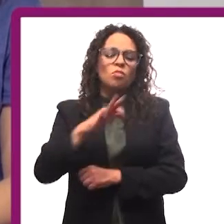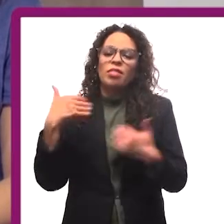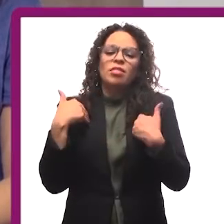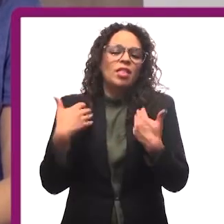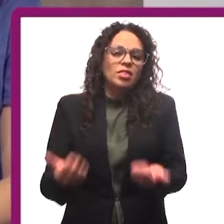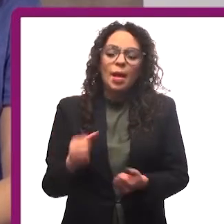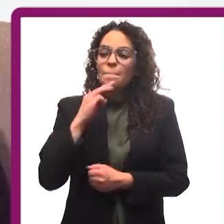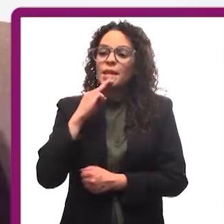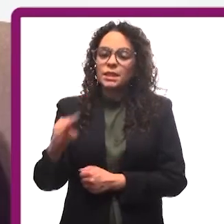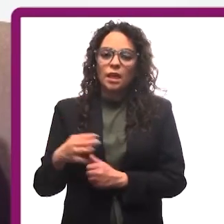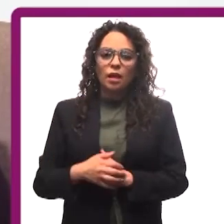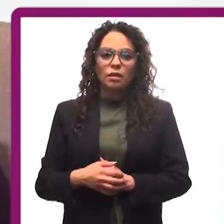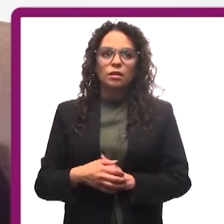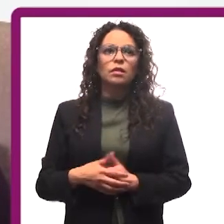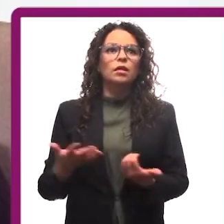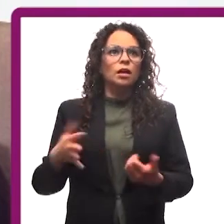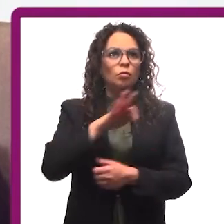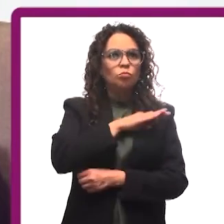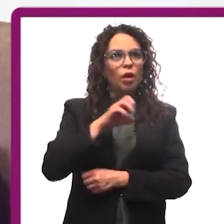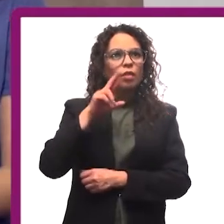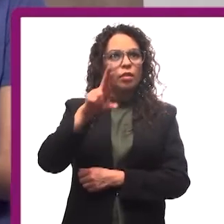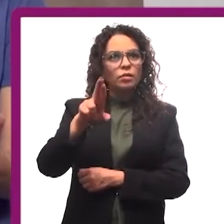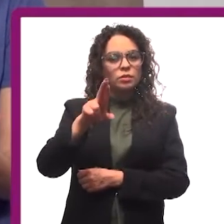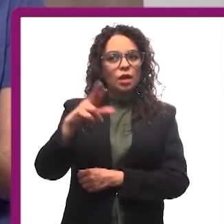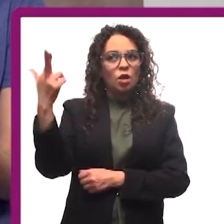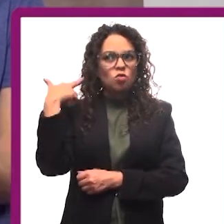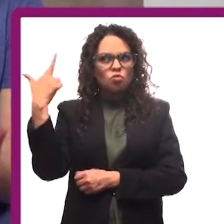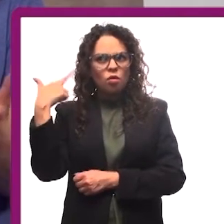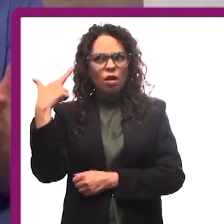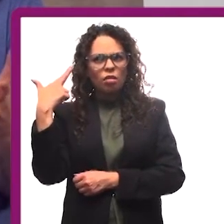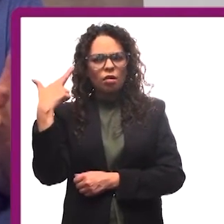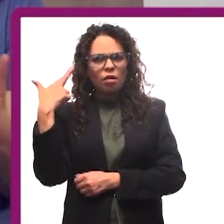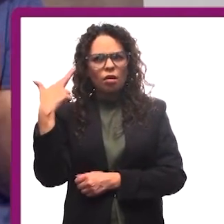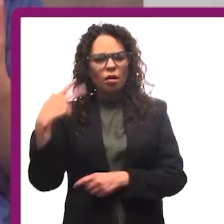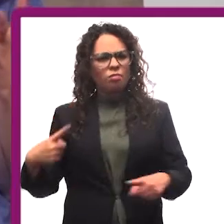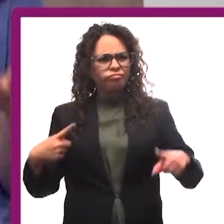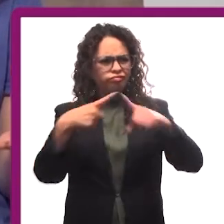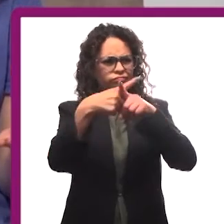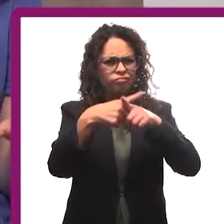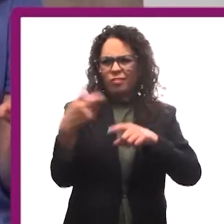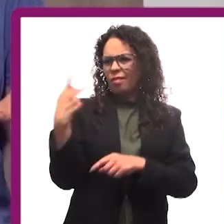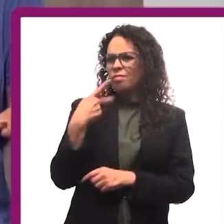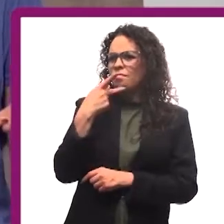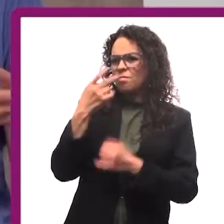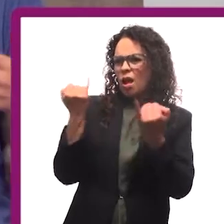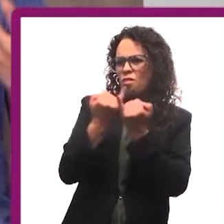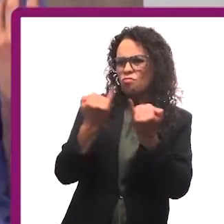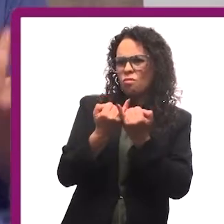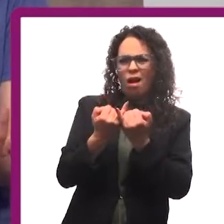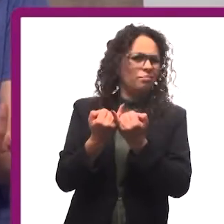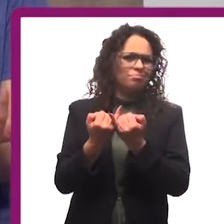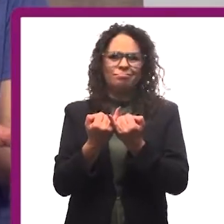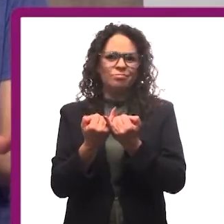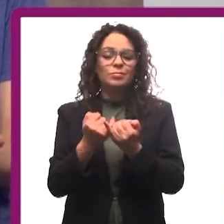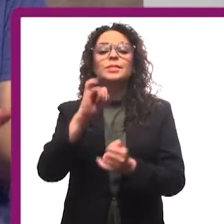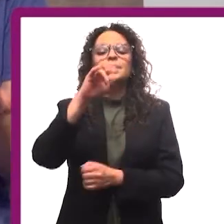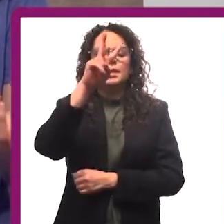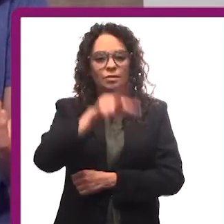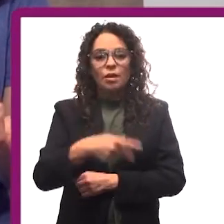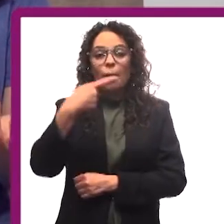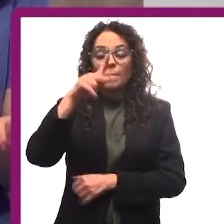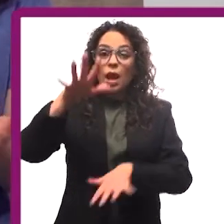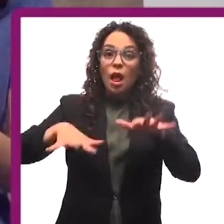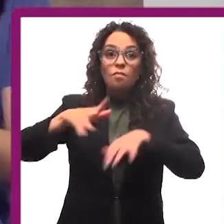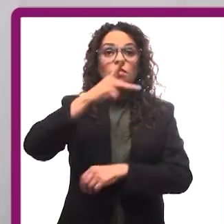el ruido puede ser también que no hablemos el mismo idioma? Sí, pero incluso hablando el mismo idioma, hay palabras que para nosotros no significan